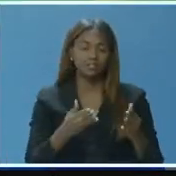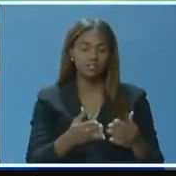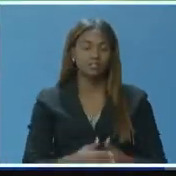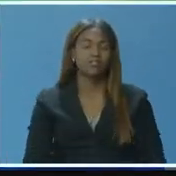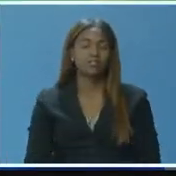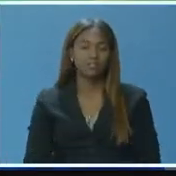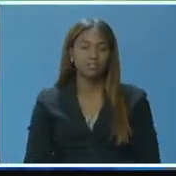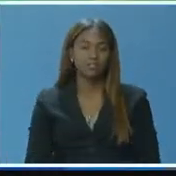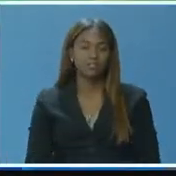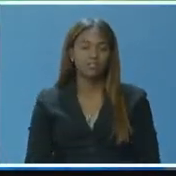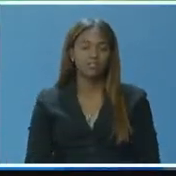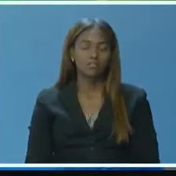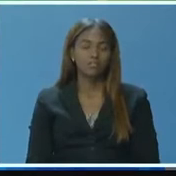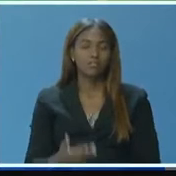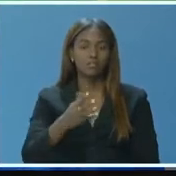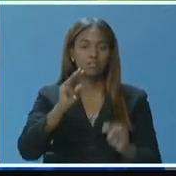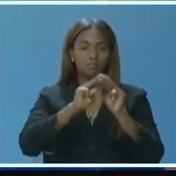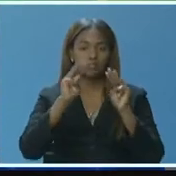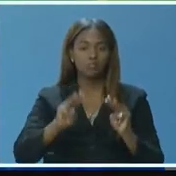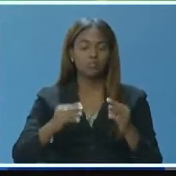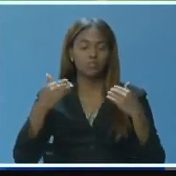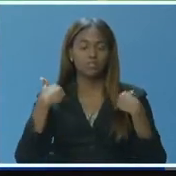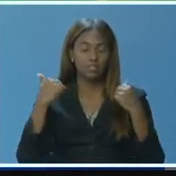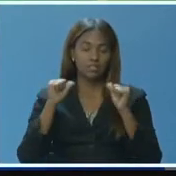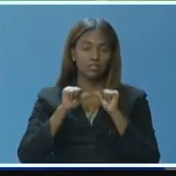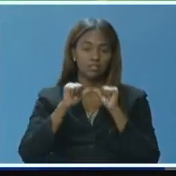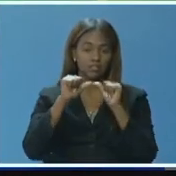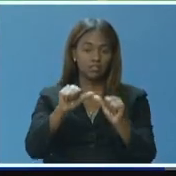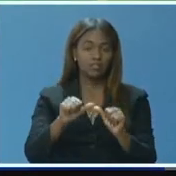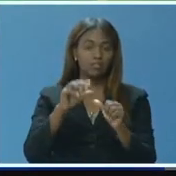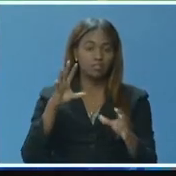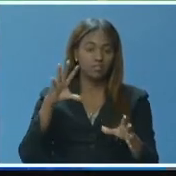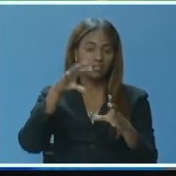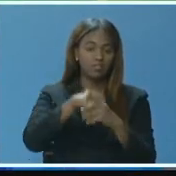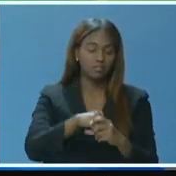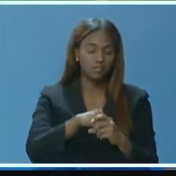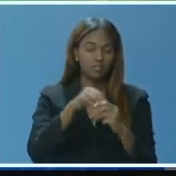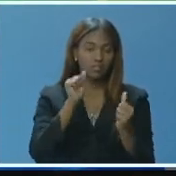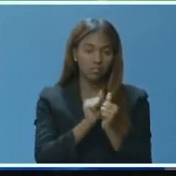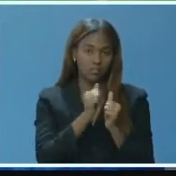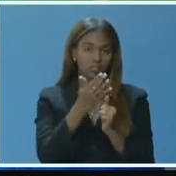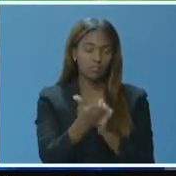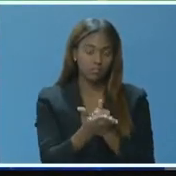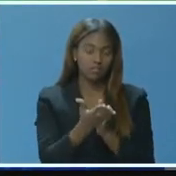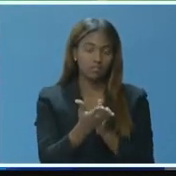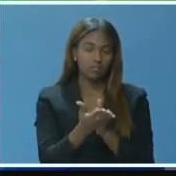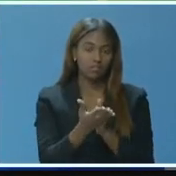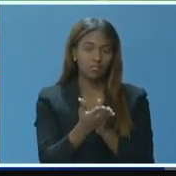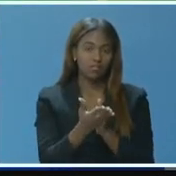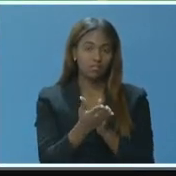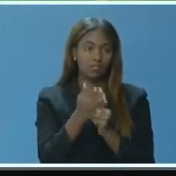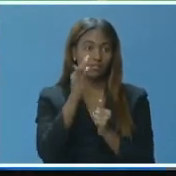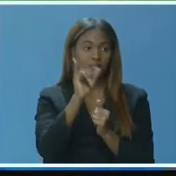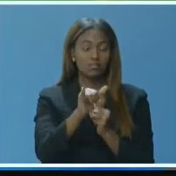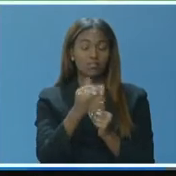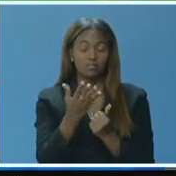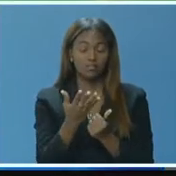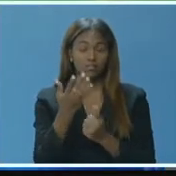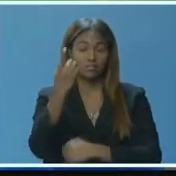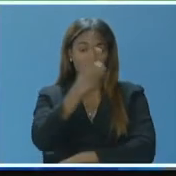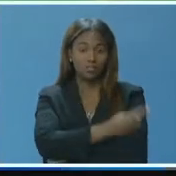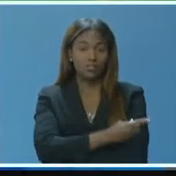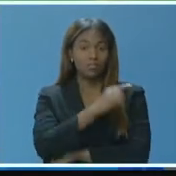está intensamente involucrado y abocado a que ese día 20 hagamos un